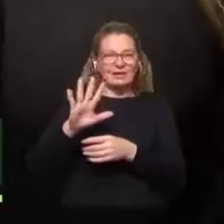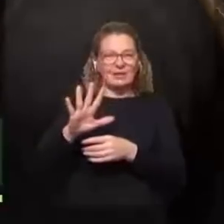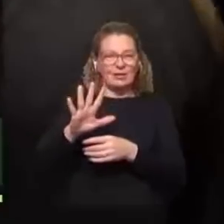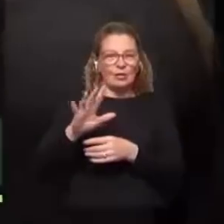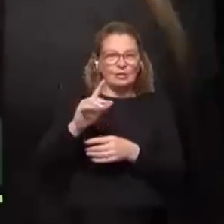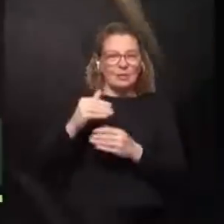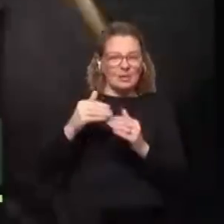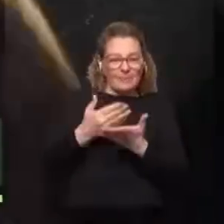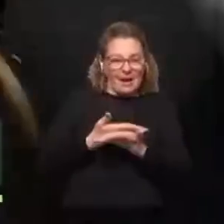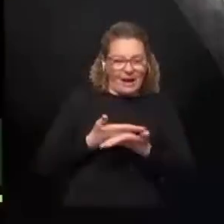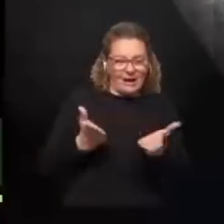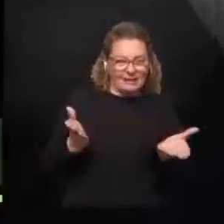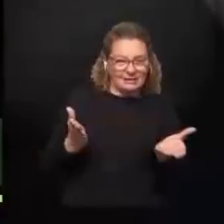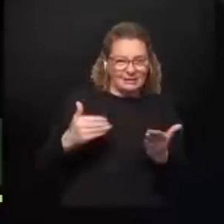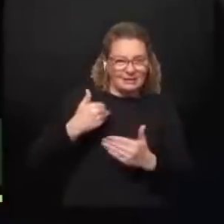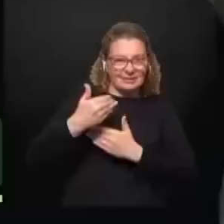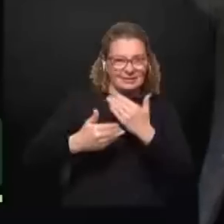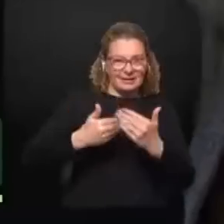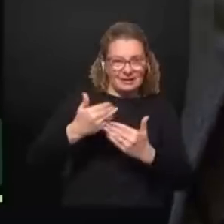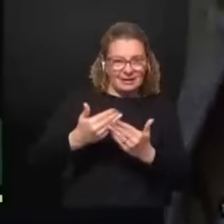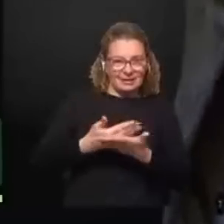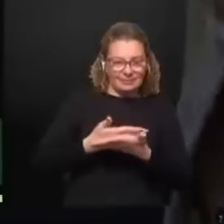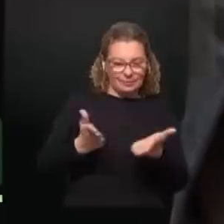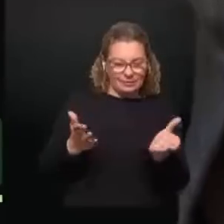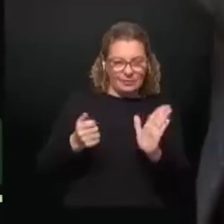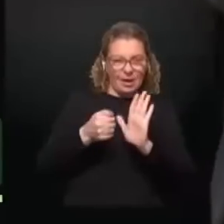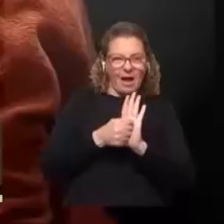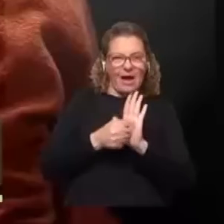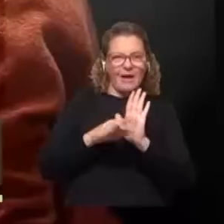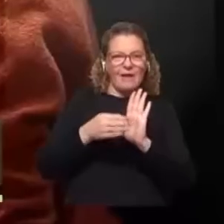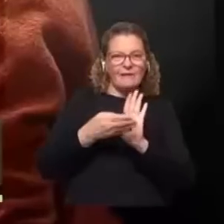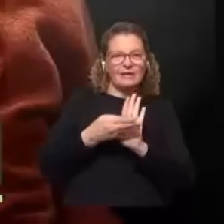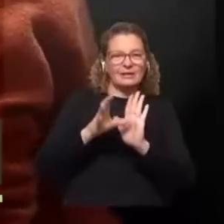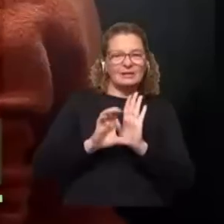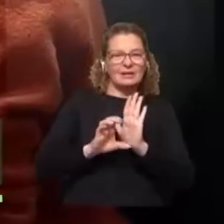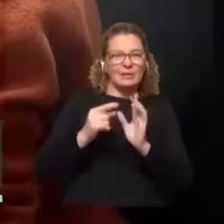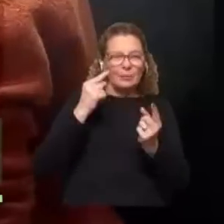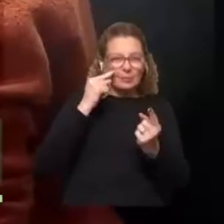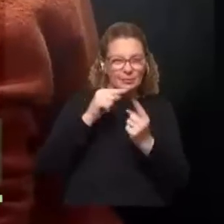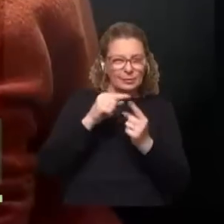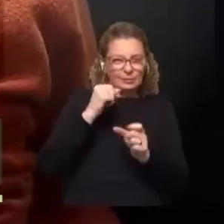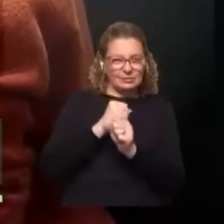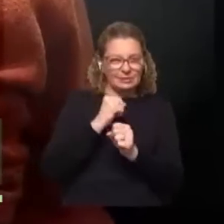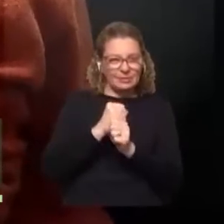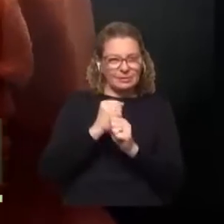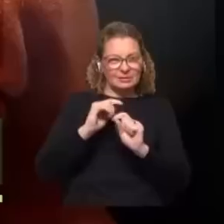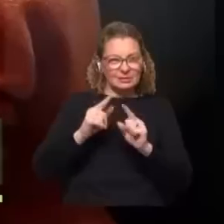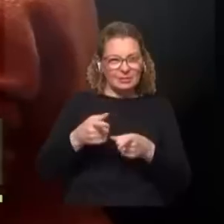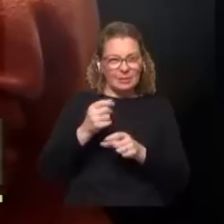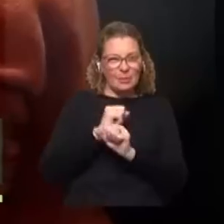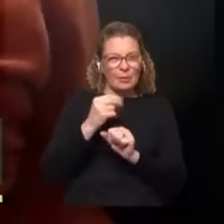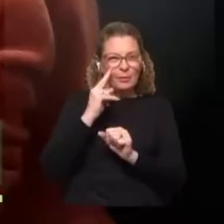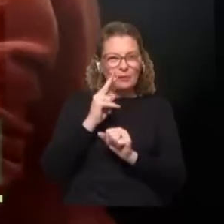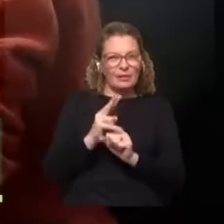de ese plan ABC es decir seguir sosteniendo ese plan ABC particularmente lo que tiene que ver con el eje de trabajo también podemos ver